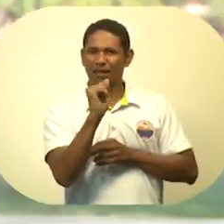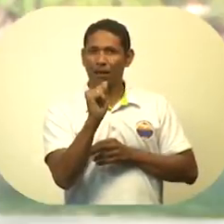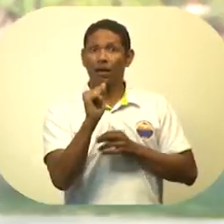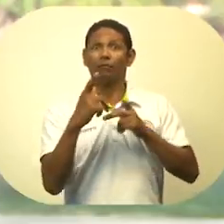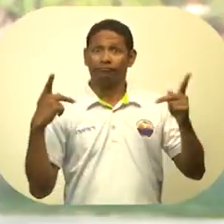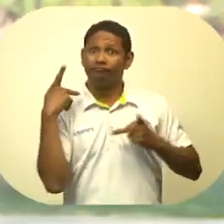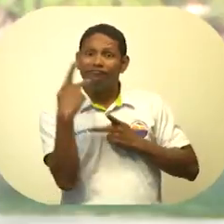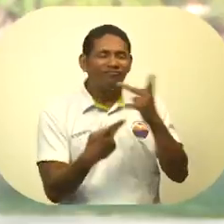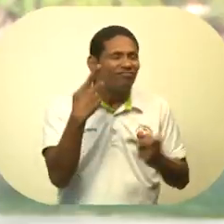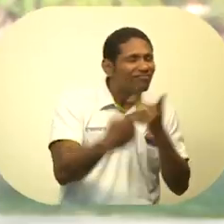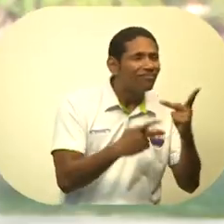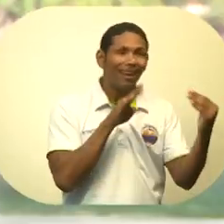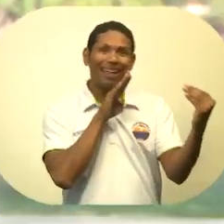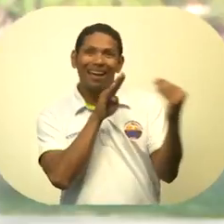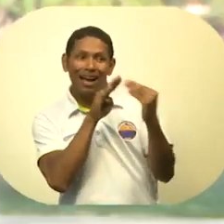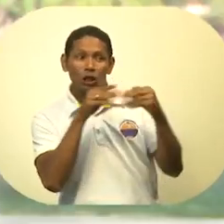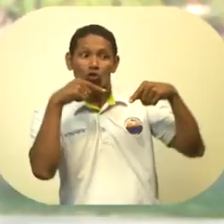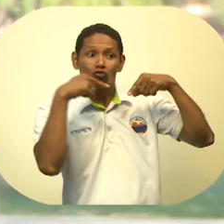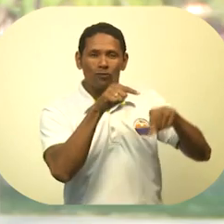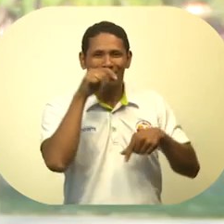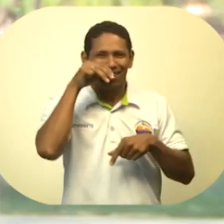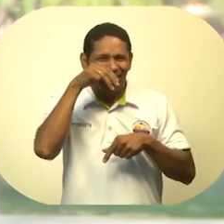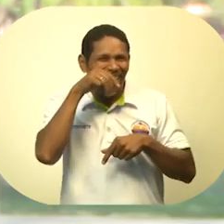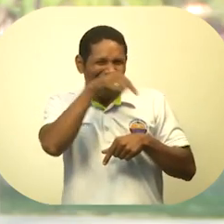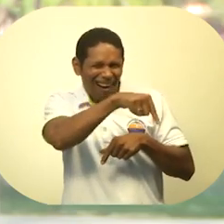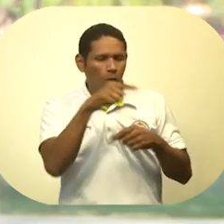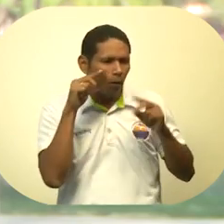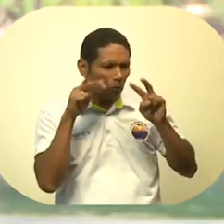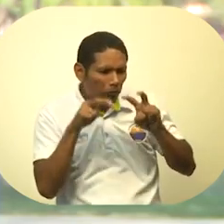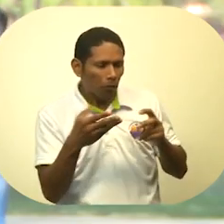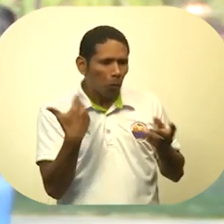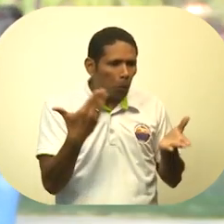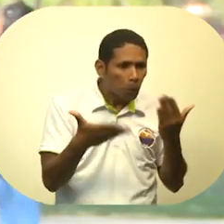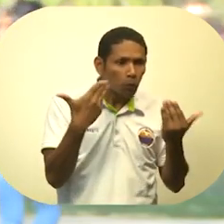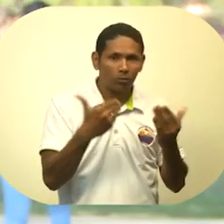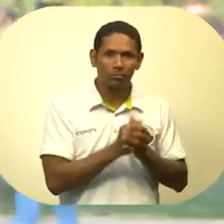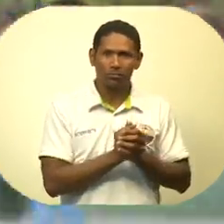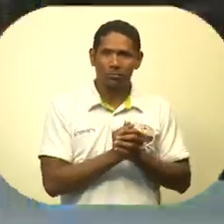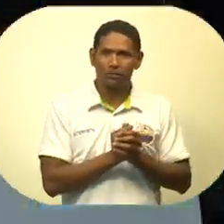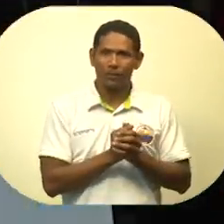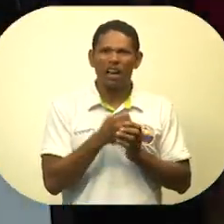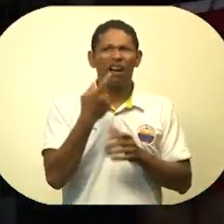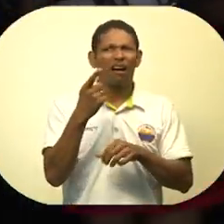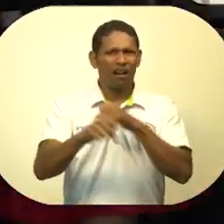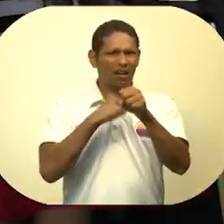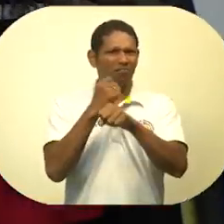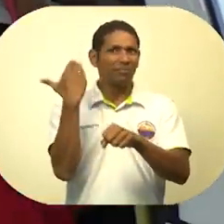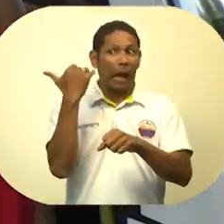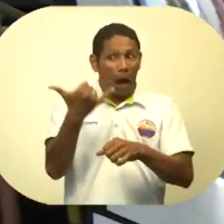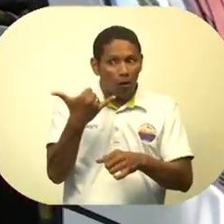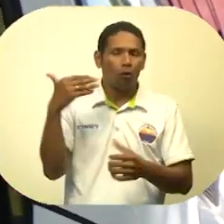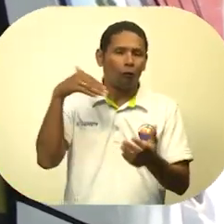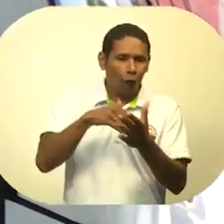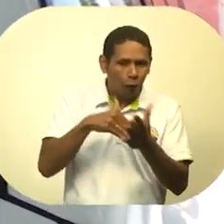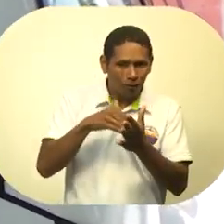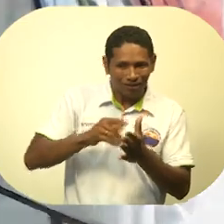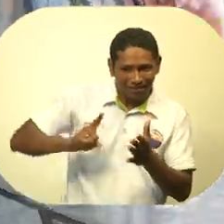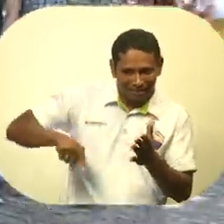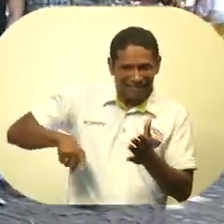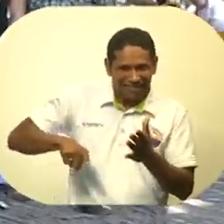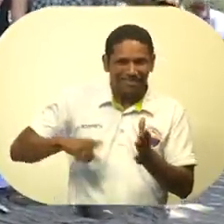participantes visitaron la Casa Museo, donde conocieron la esencia de la tierra natal de Gabriel García Márquez. La segunda versión de la Escuela Internacional